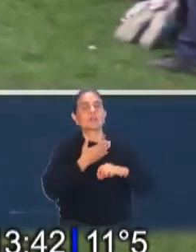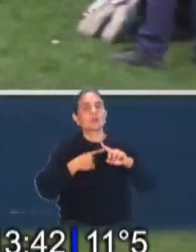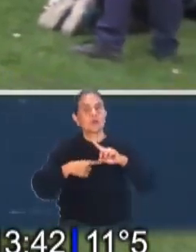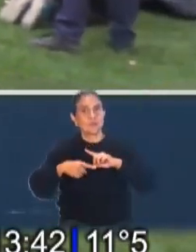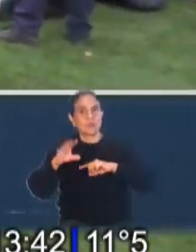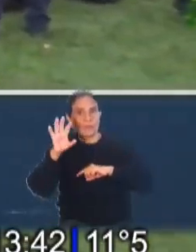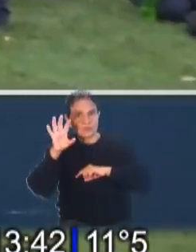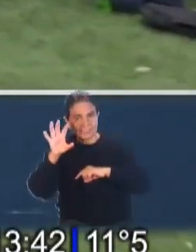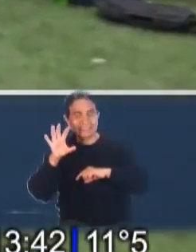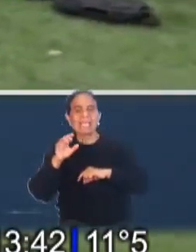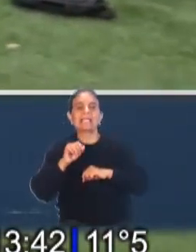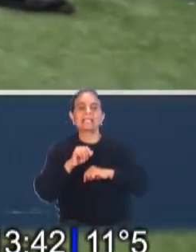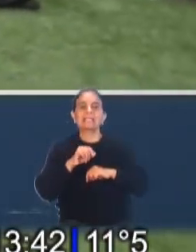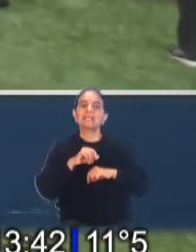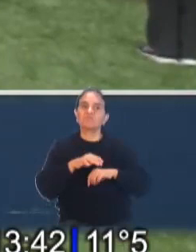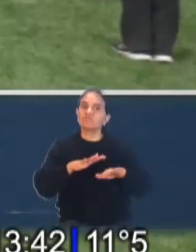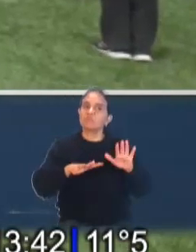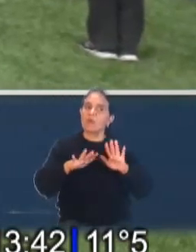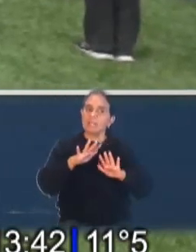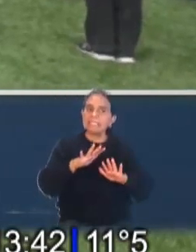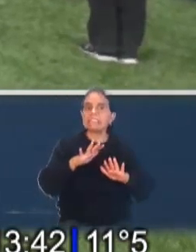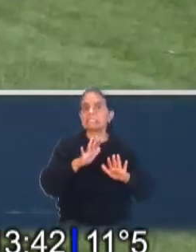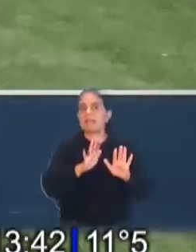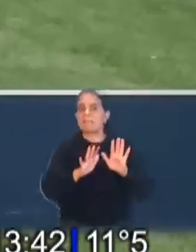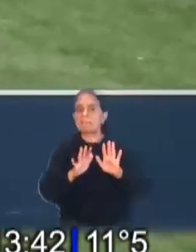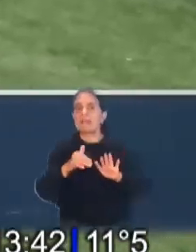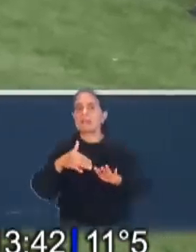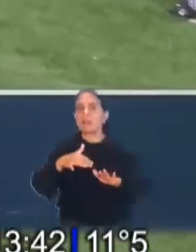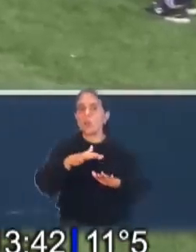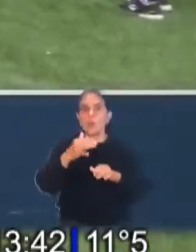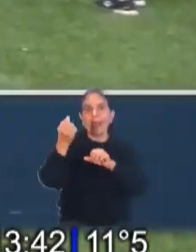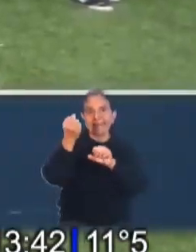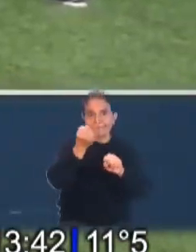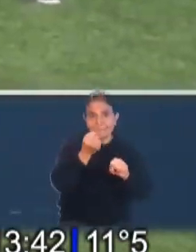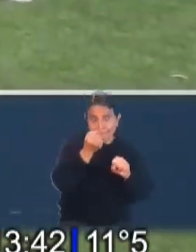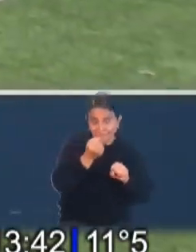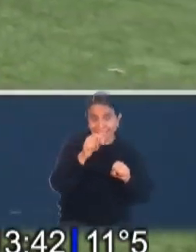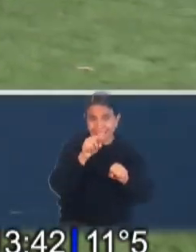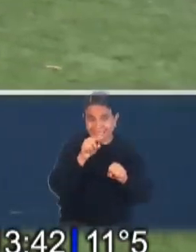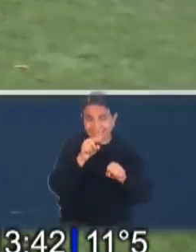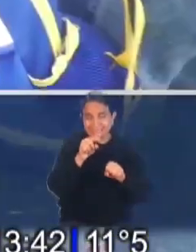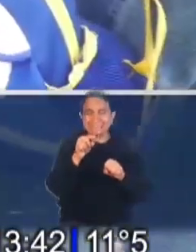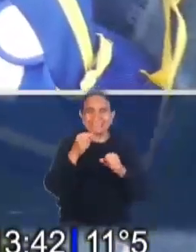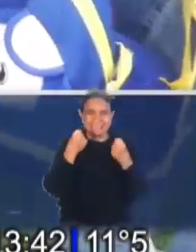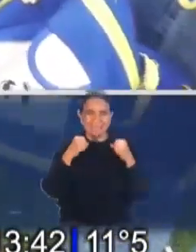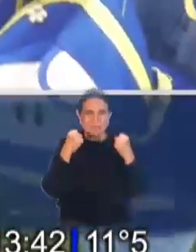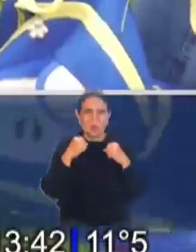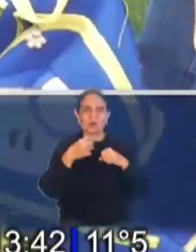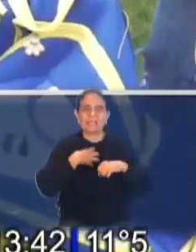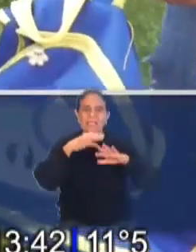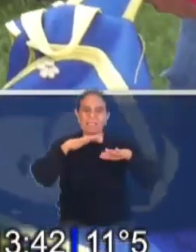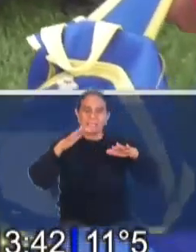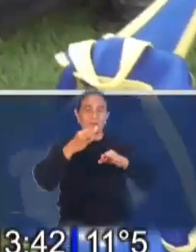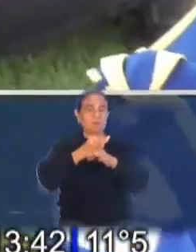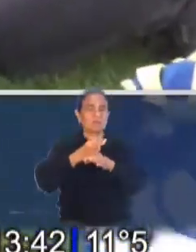Provincial organizó jornadas recreativas en la Villa Deportiva de la ciudad de San Luis para alumnos de toda